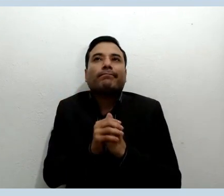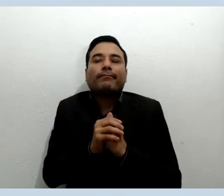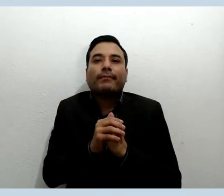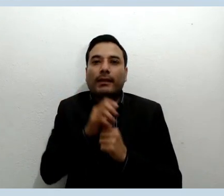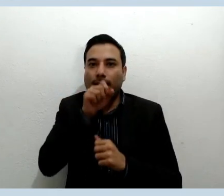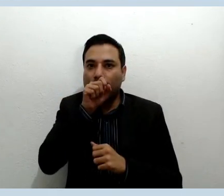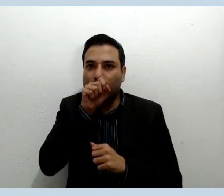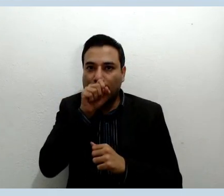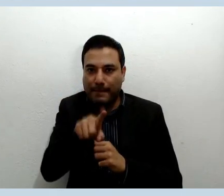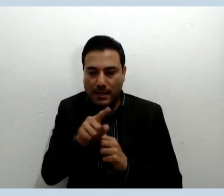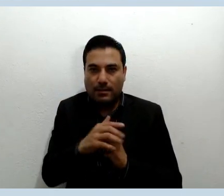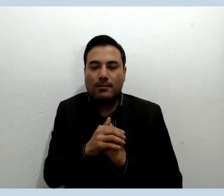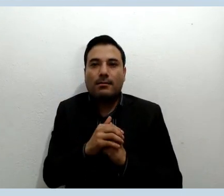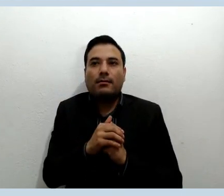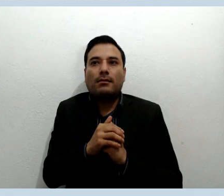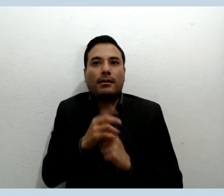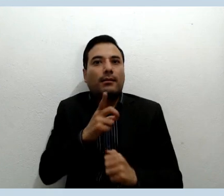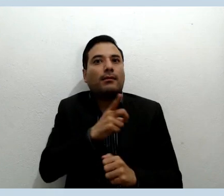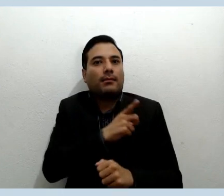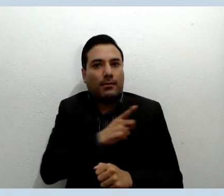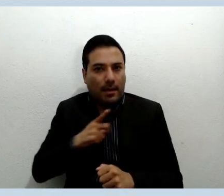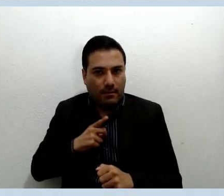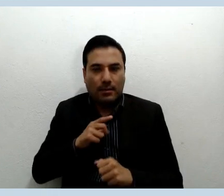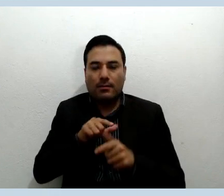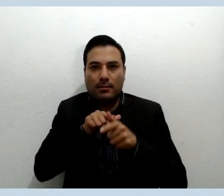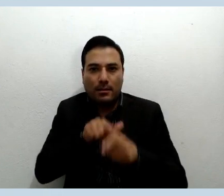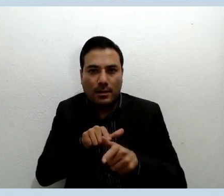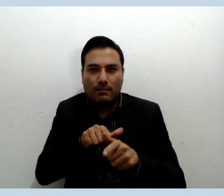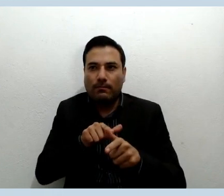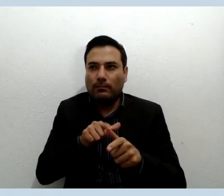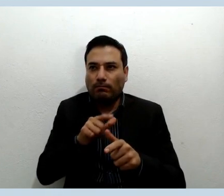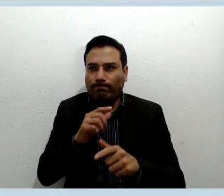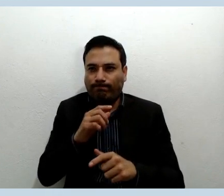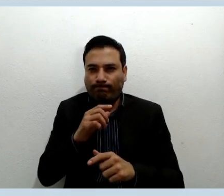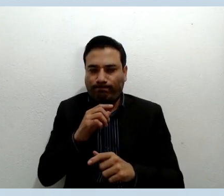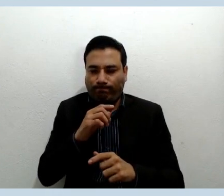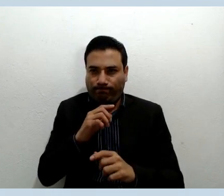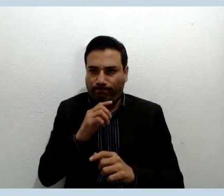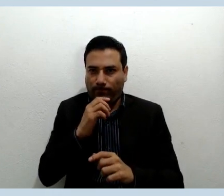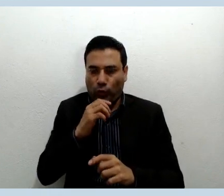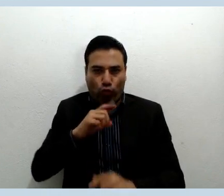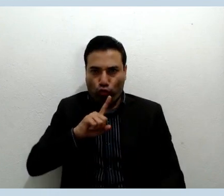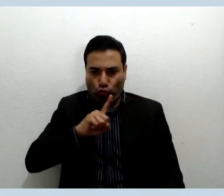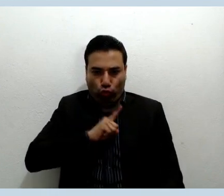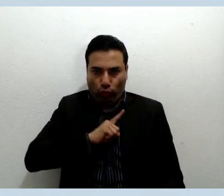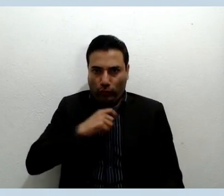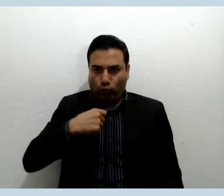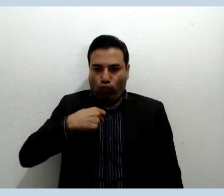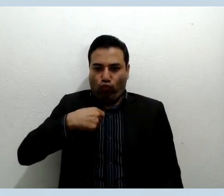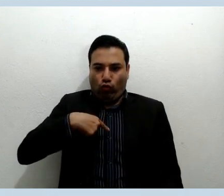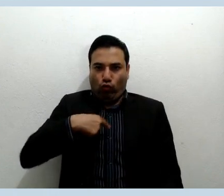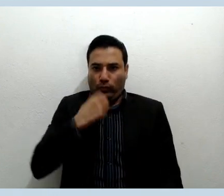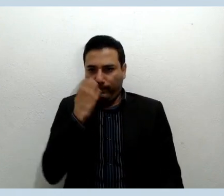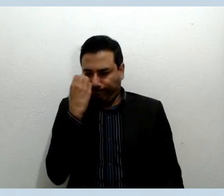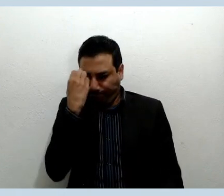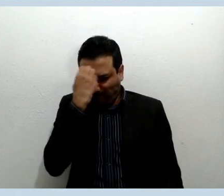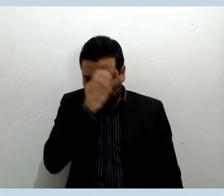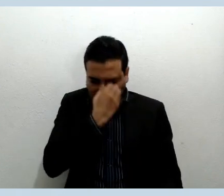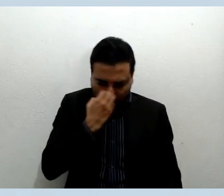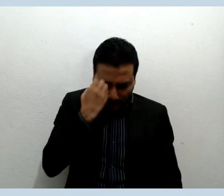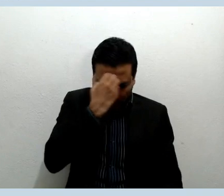mantenga reflexivo y crítico Así mismo que tenga mucha autocrítica o que permanezca la